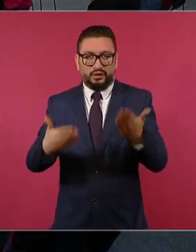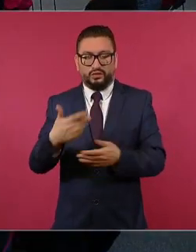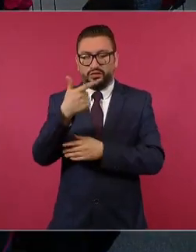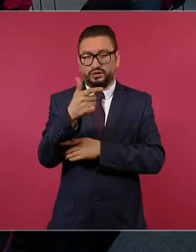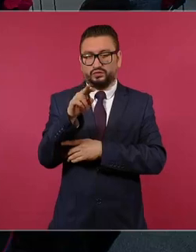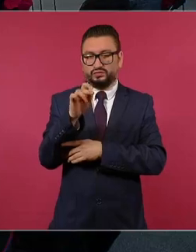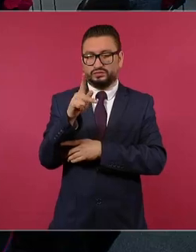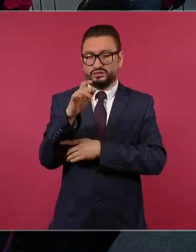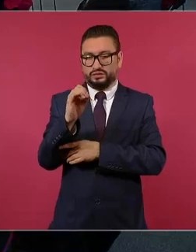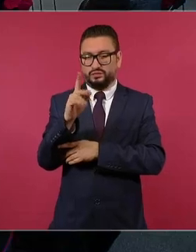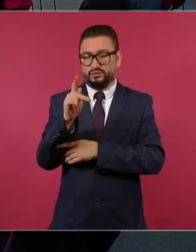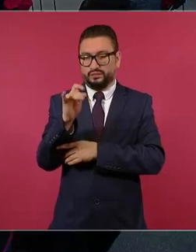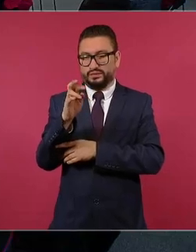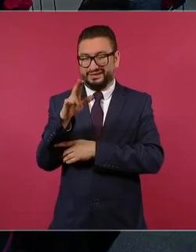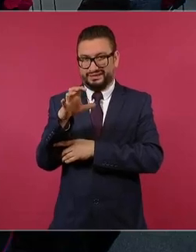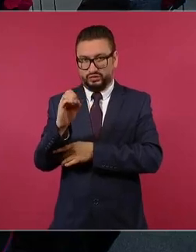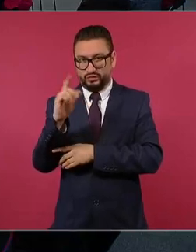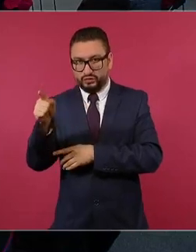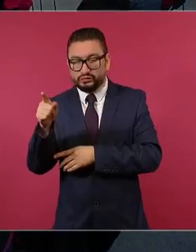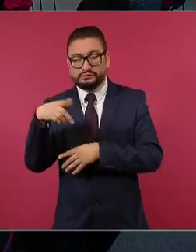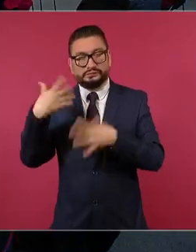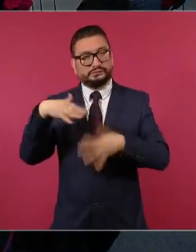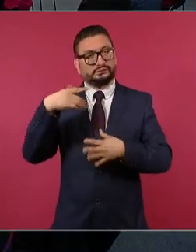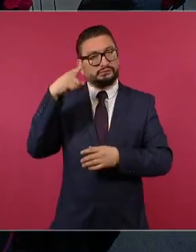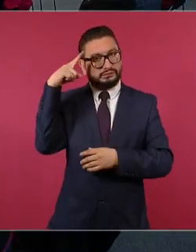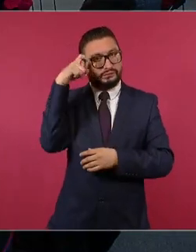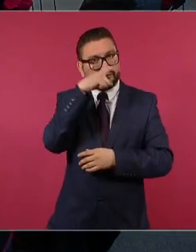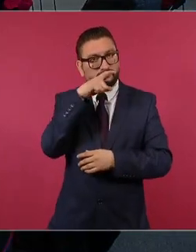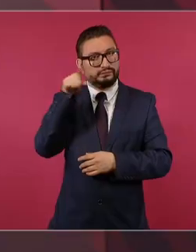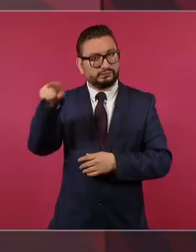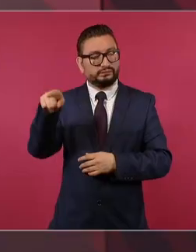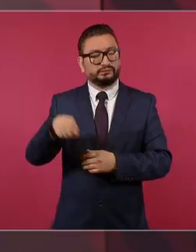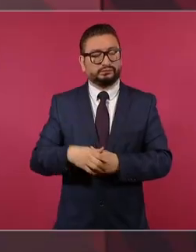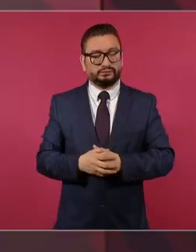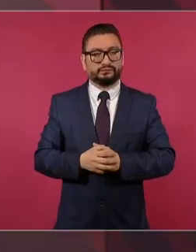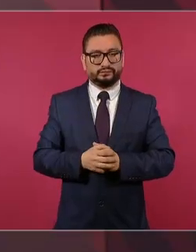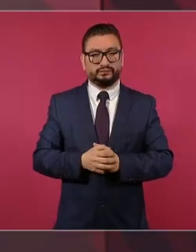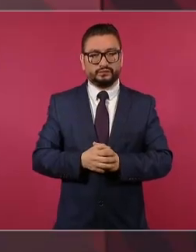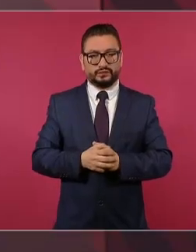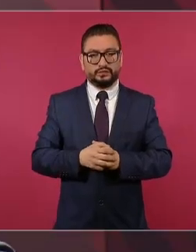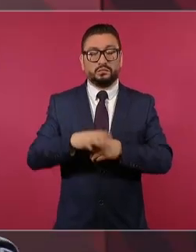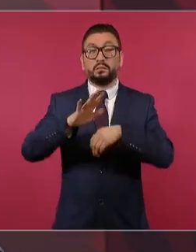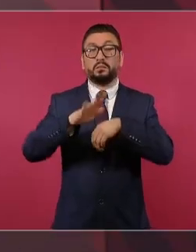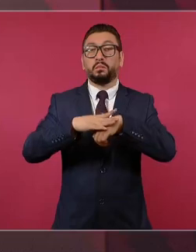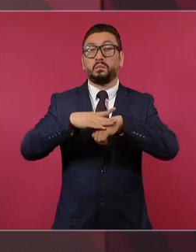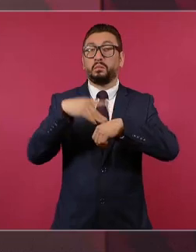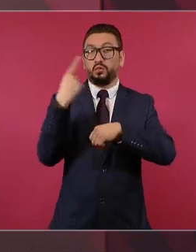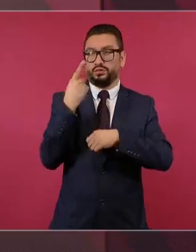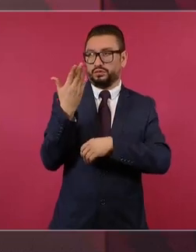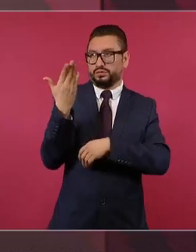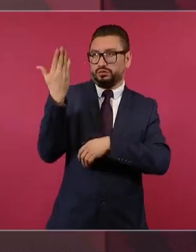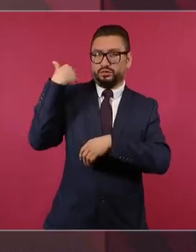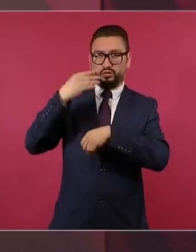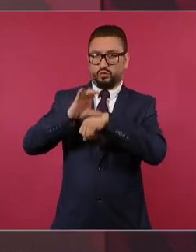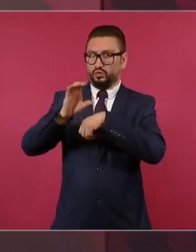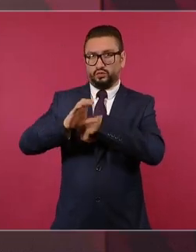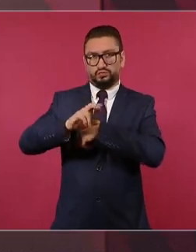Gustavo Petro. Qué difícil para él, porque nunca en Colombia